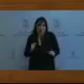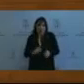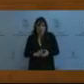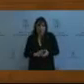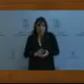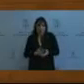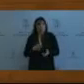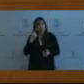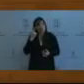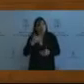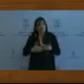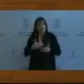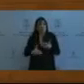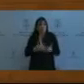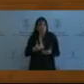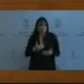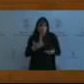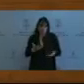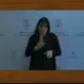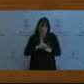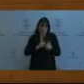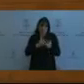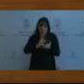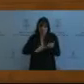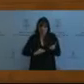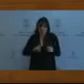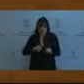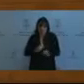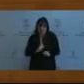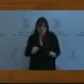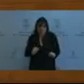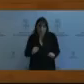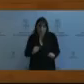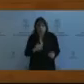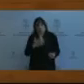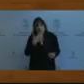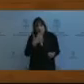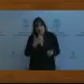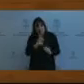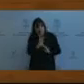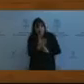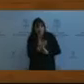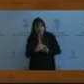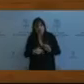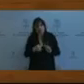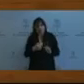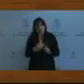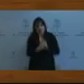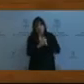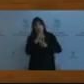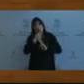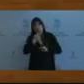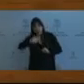elaborarlo. Pero, de todas formas, evidentemente, cualquier medida destinada a poner en valor las tierras cultivables en Asturias